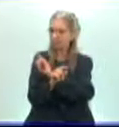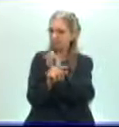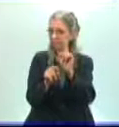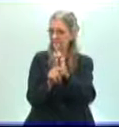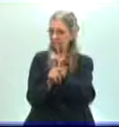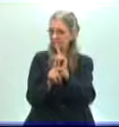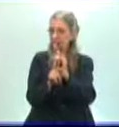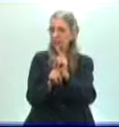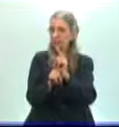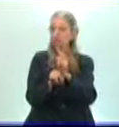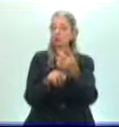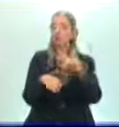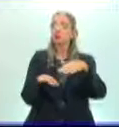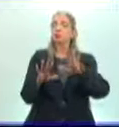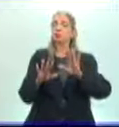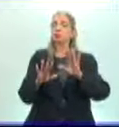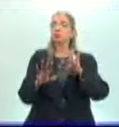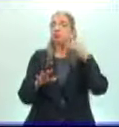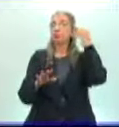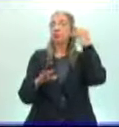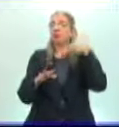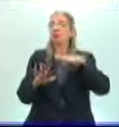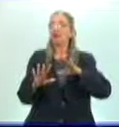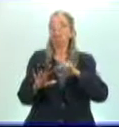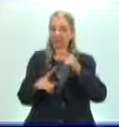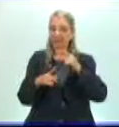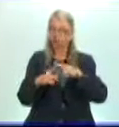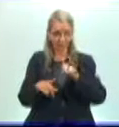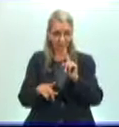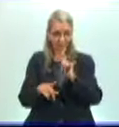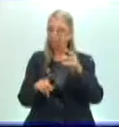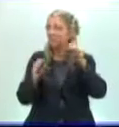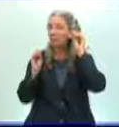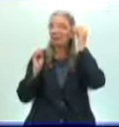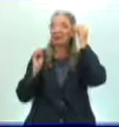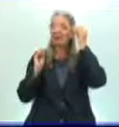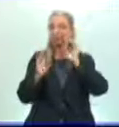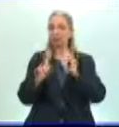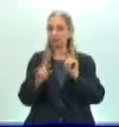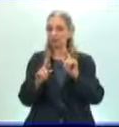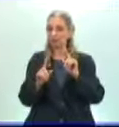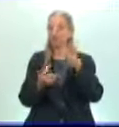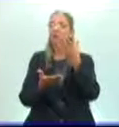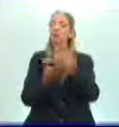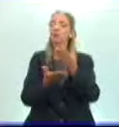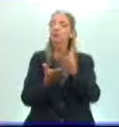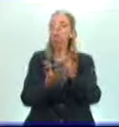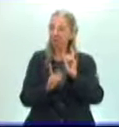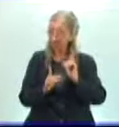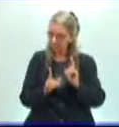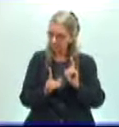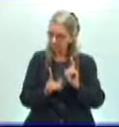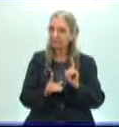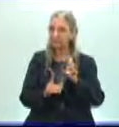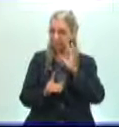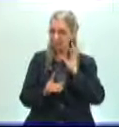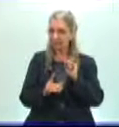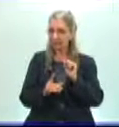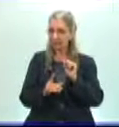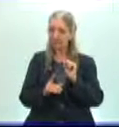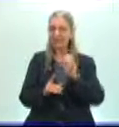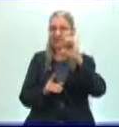demostrar que ese ángulo BDC pudiera ser igual como lo tenemos aquí, o el CBE es igual